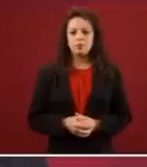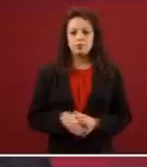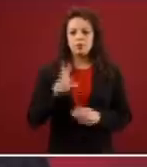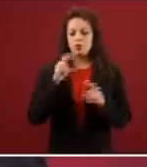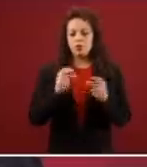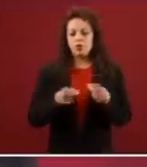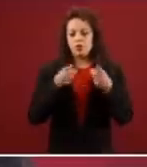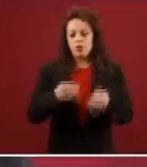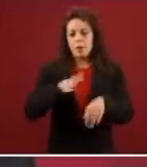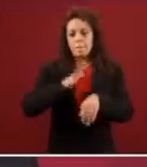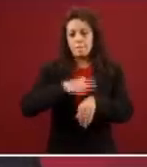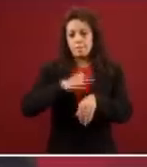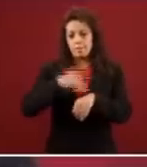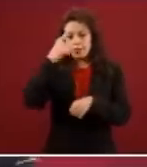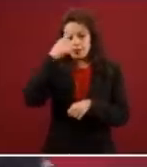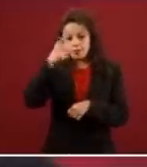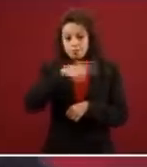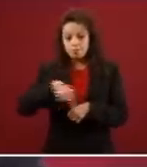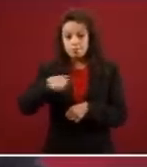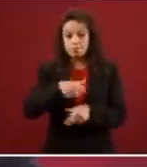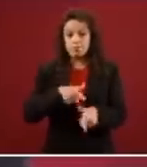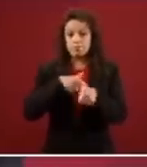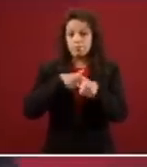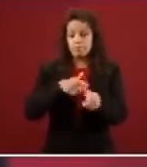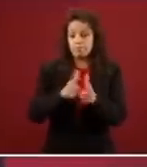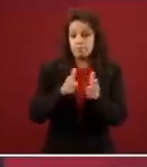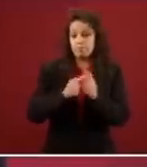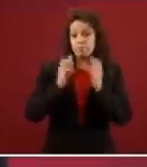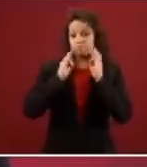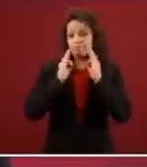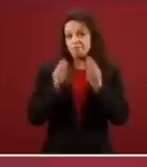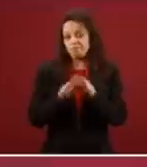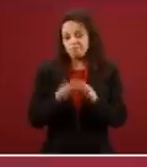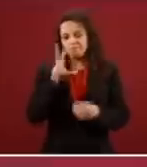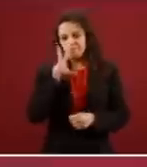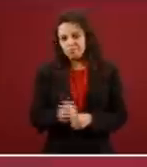Si no atendemos a los jóvenes,